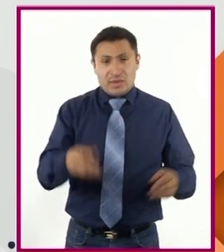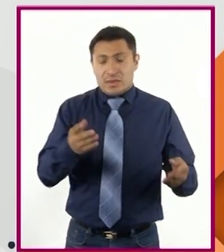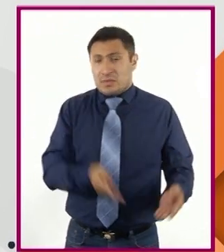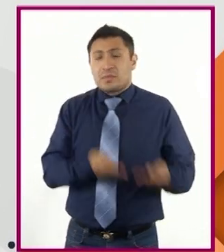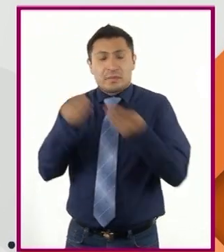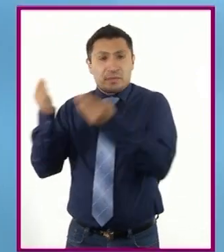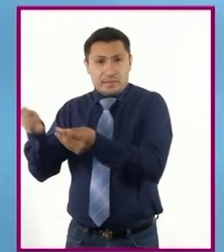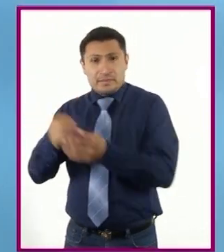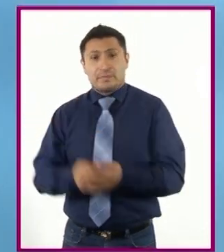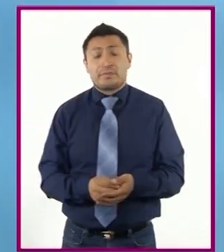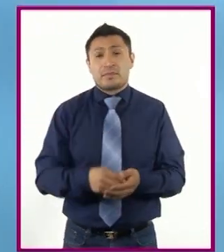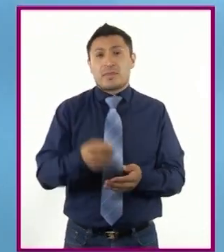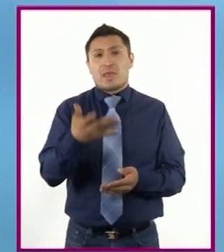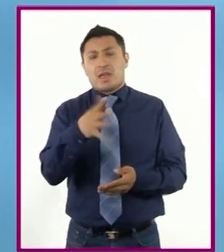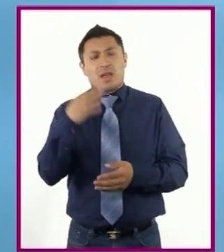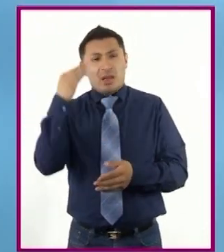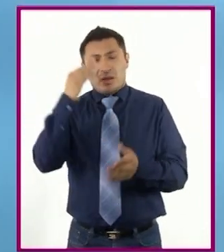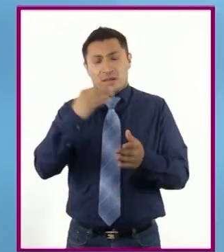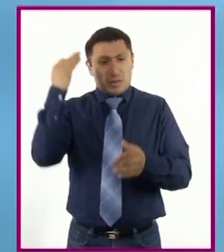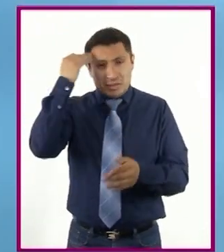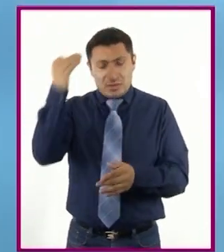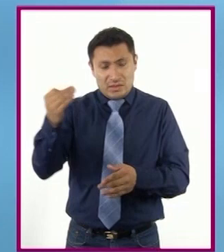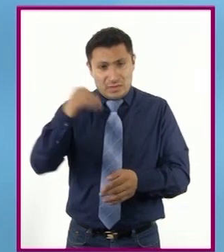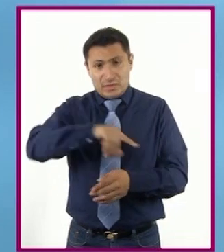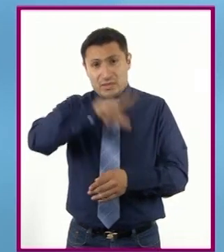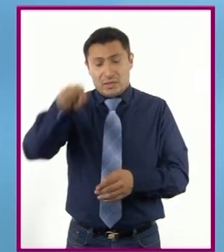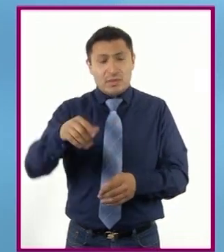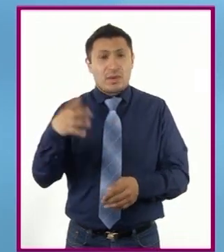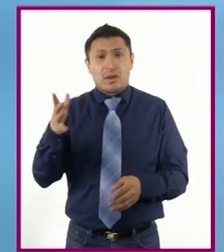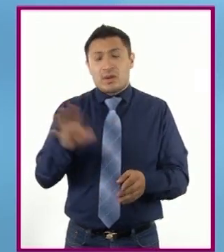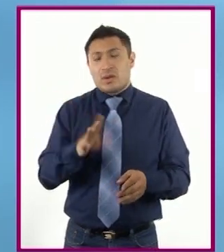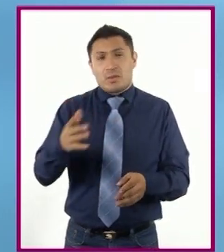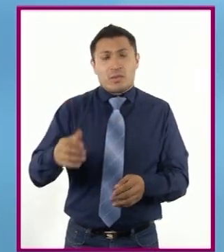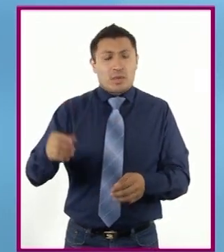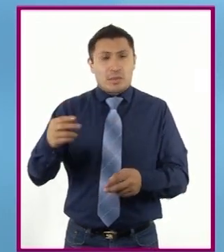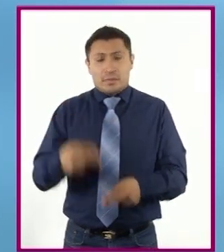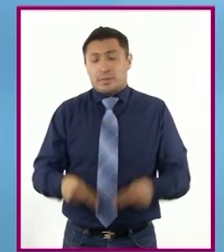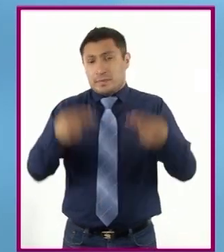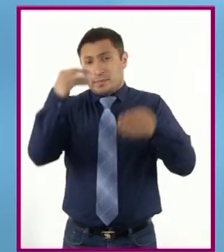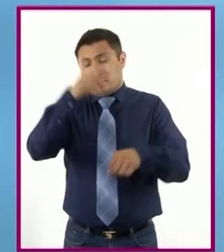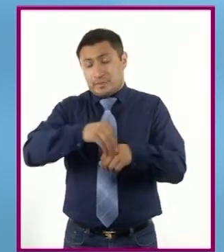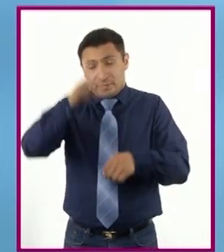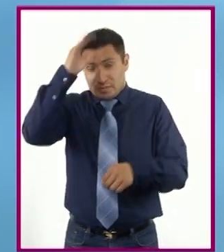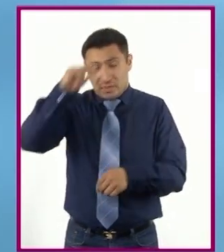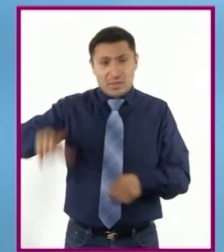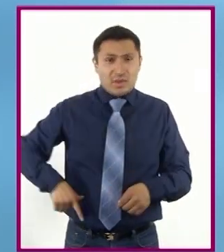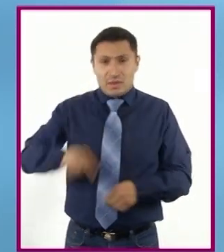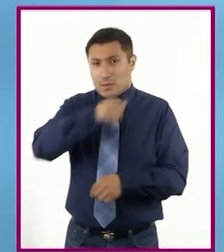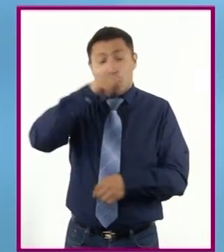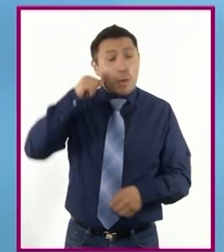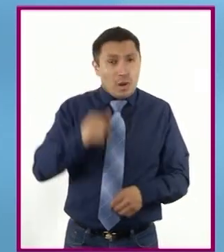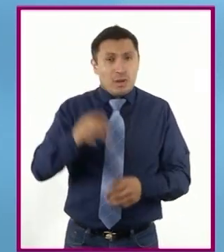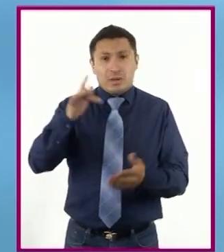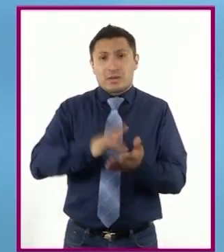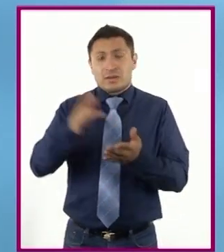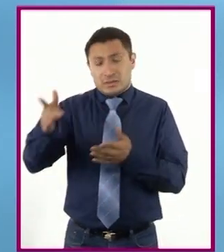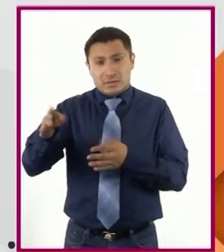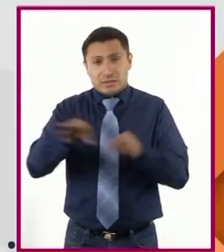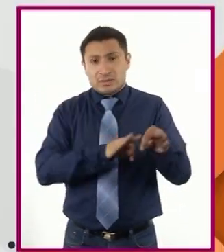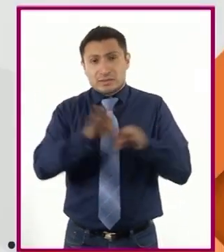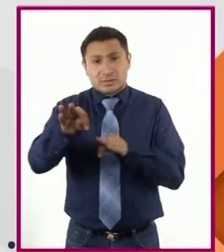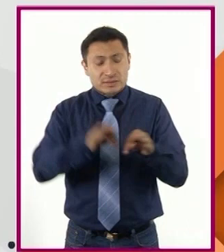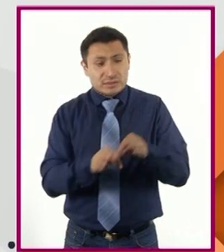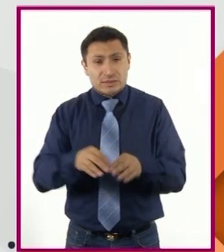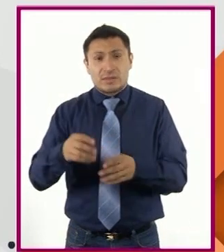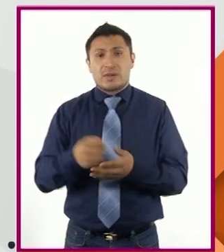puerto y poco más tarde, mediante arduas negociaciones, el gobierno de Juárez, gracias a las labores diplomáticas